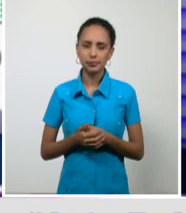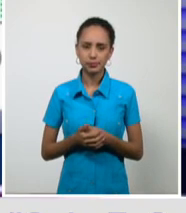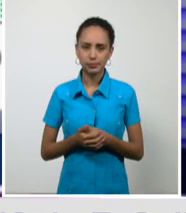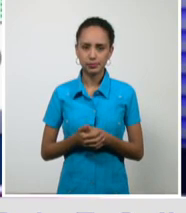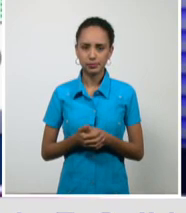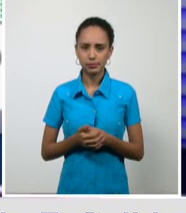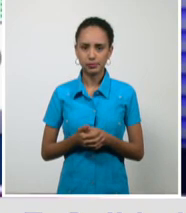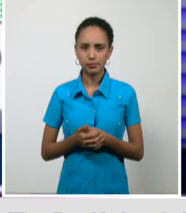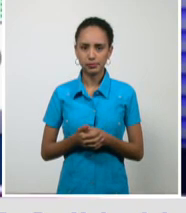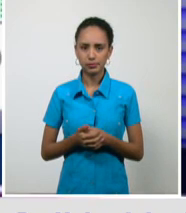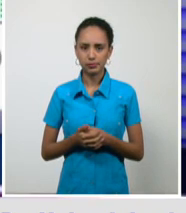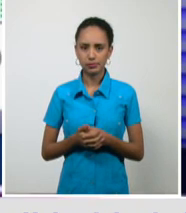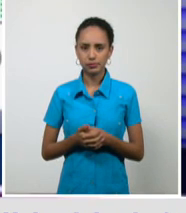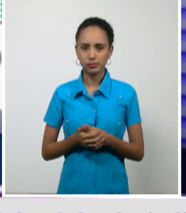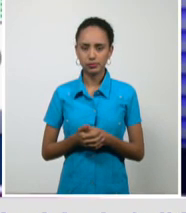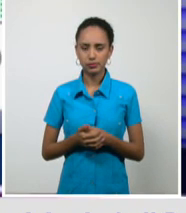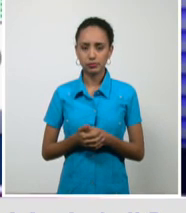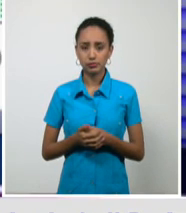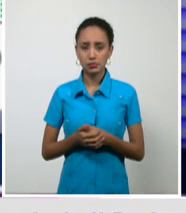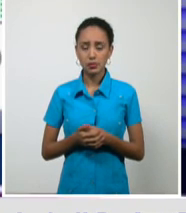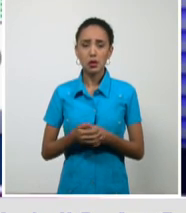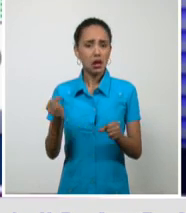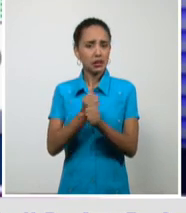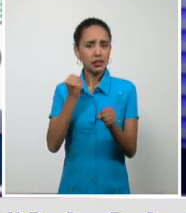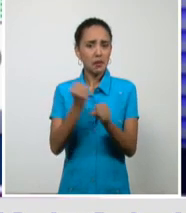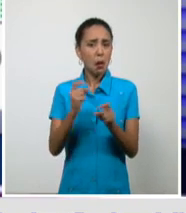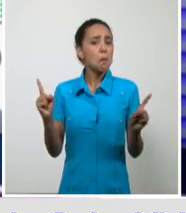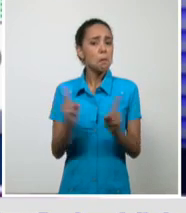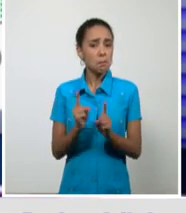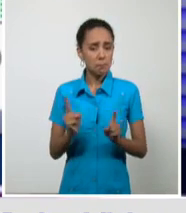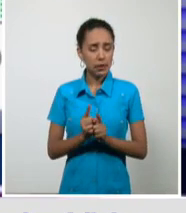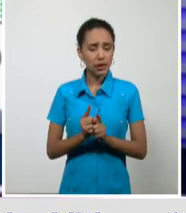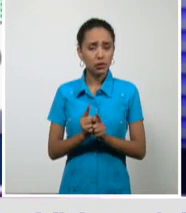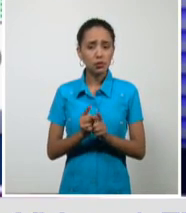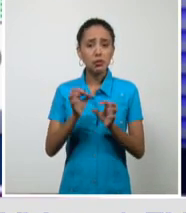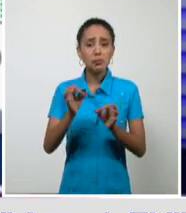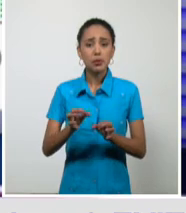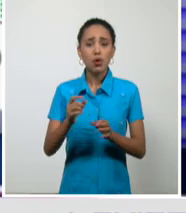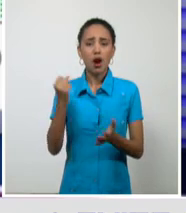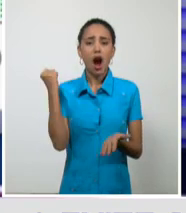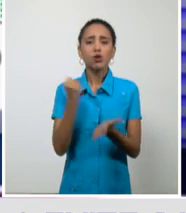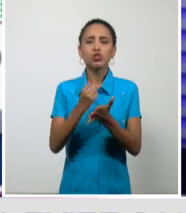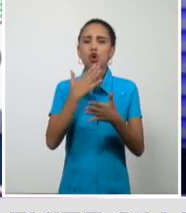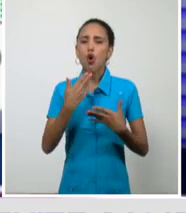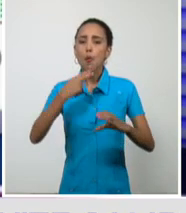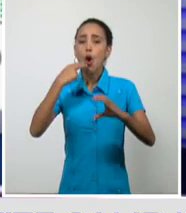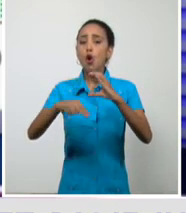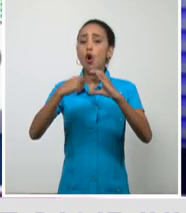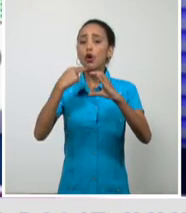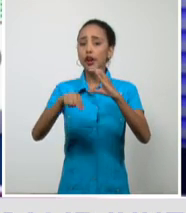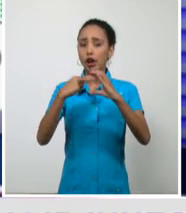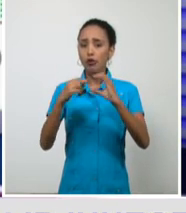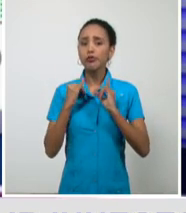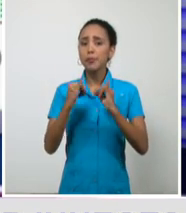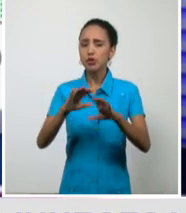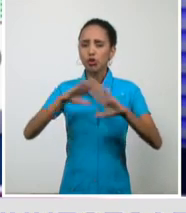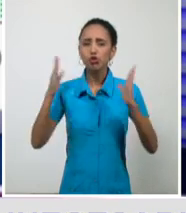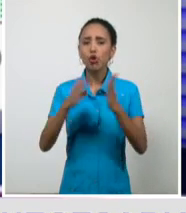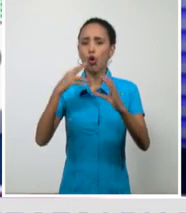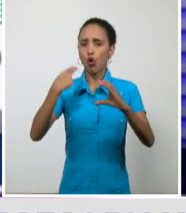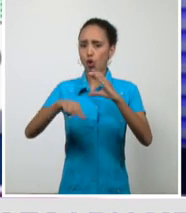el nivel en las instalaciones es mínimo. Las autorizaciones las estamos dando por vía correo electrónico, no las